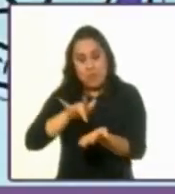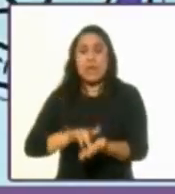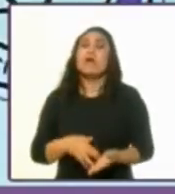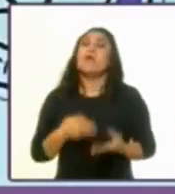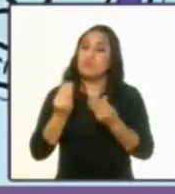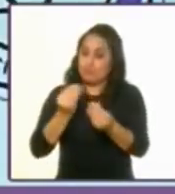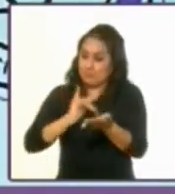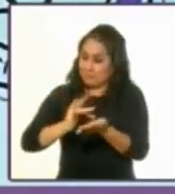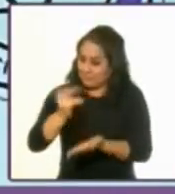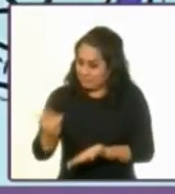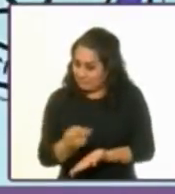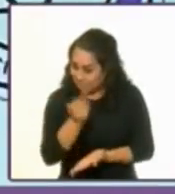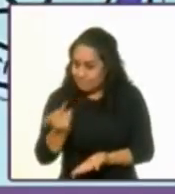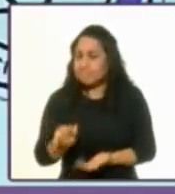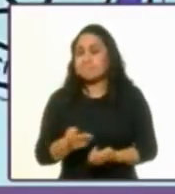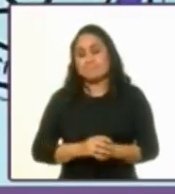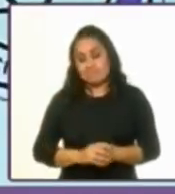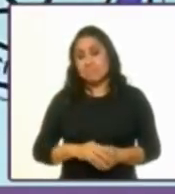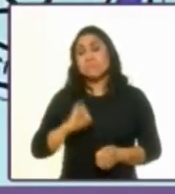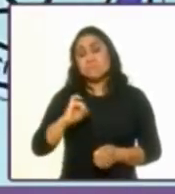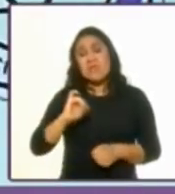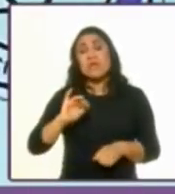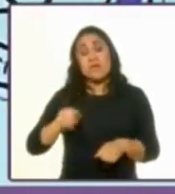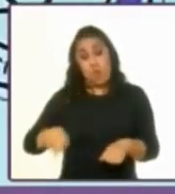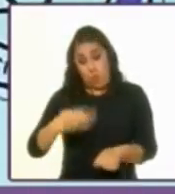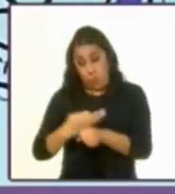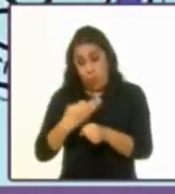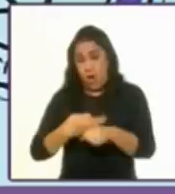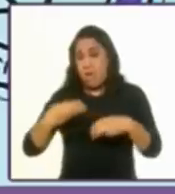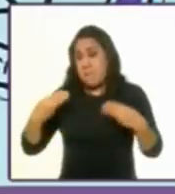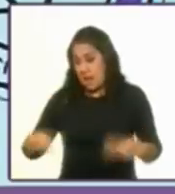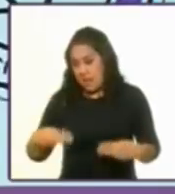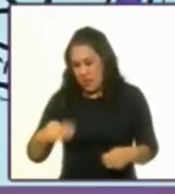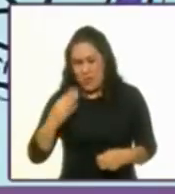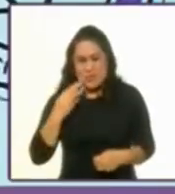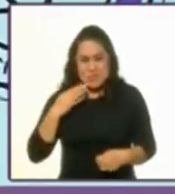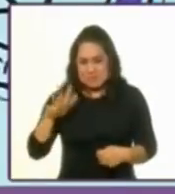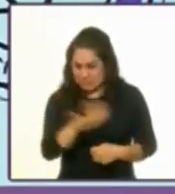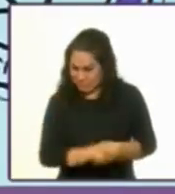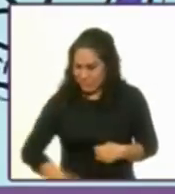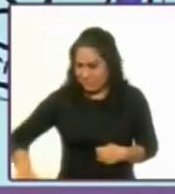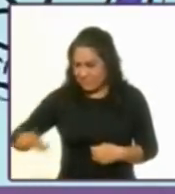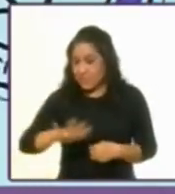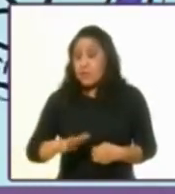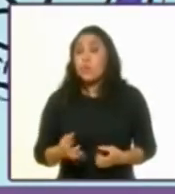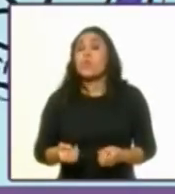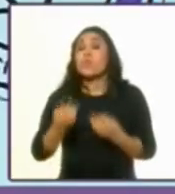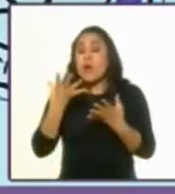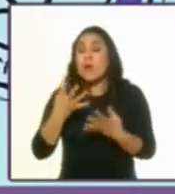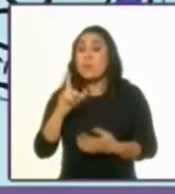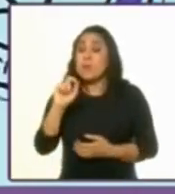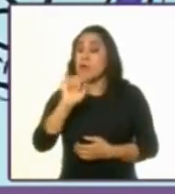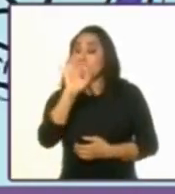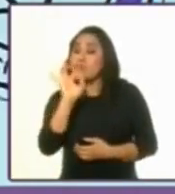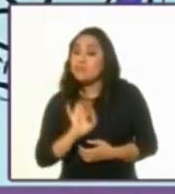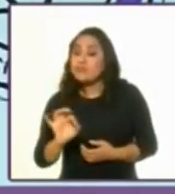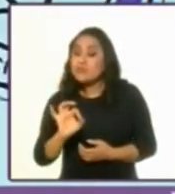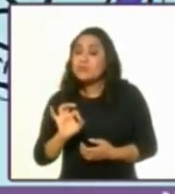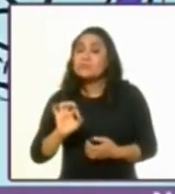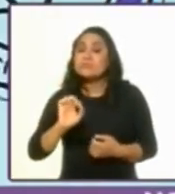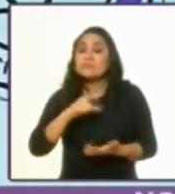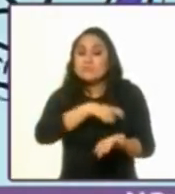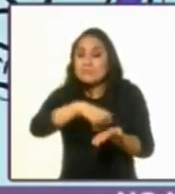gracias por tu pregunta rica y la verdad es que los mercados públicos abastecen el 20 por ciento de lo que son las